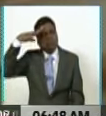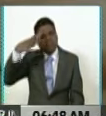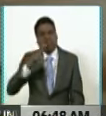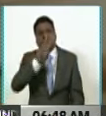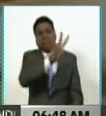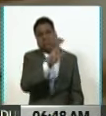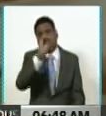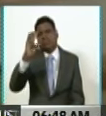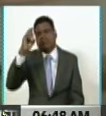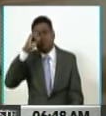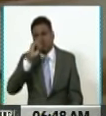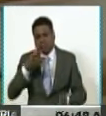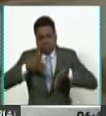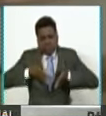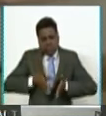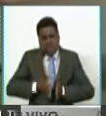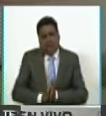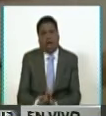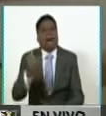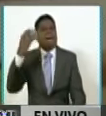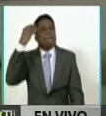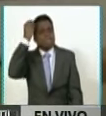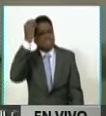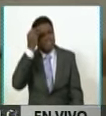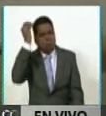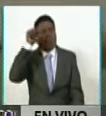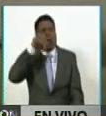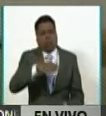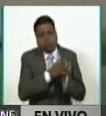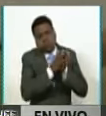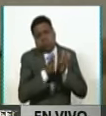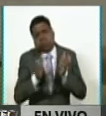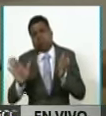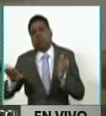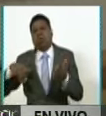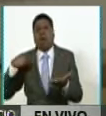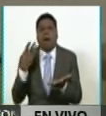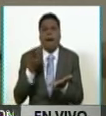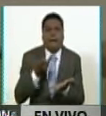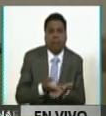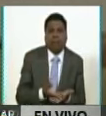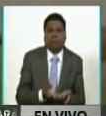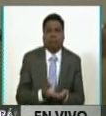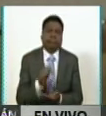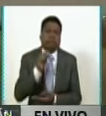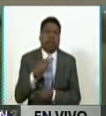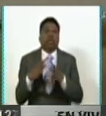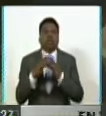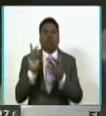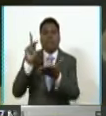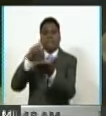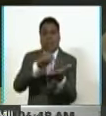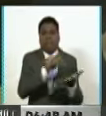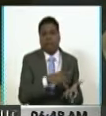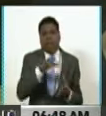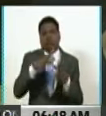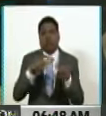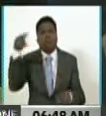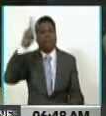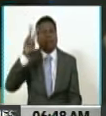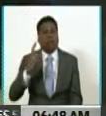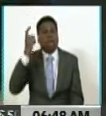de su natalicio. Su memoria, su legado está vigente y está presente en todos los venezolanos, en nuestro país. El día de hoy se